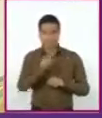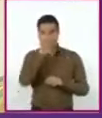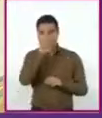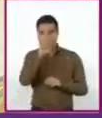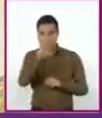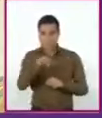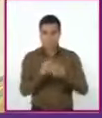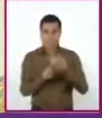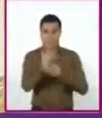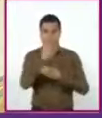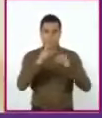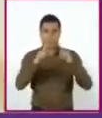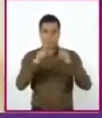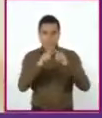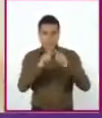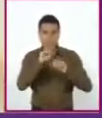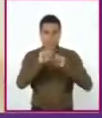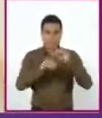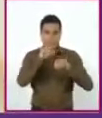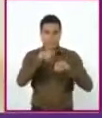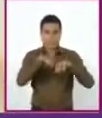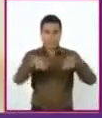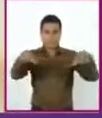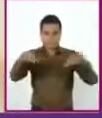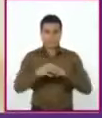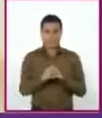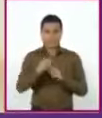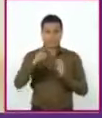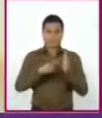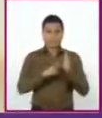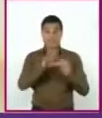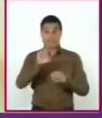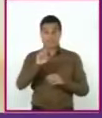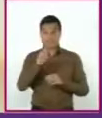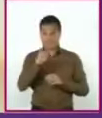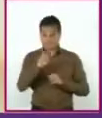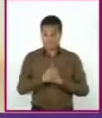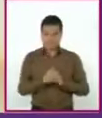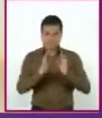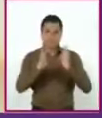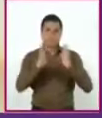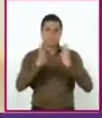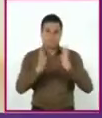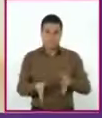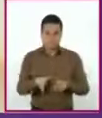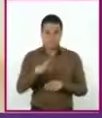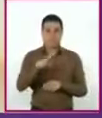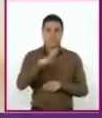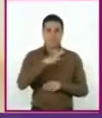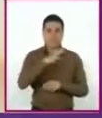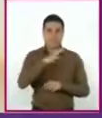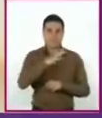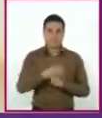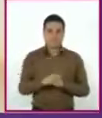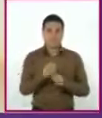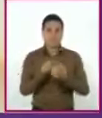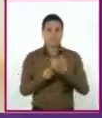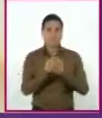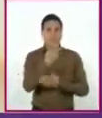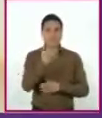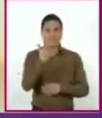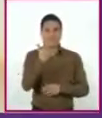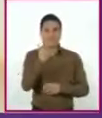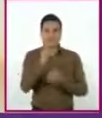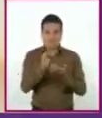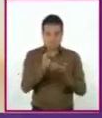territorio. En 1536 comenzaron a circular las primeras monedas acuñadas